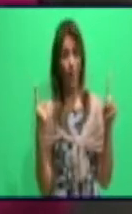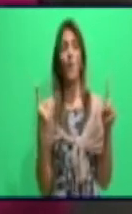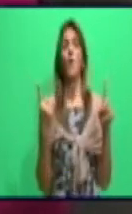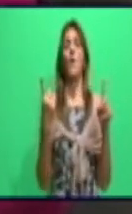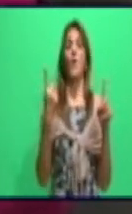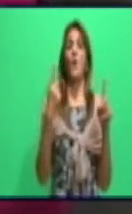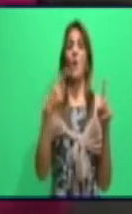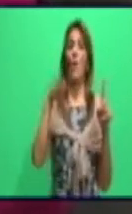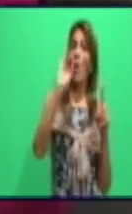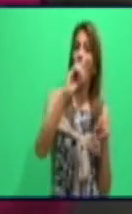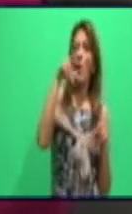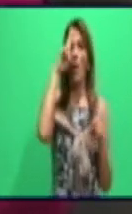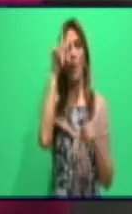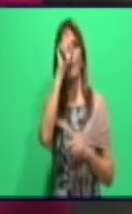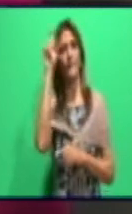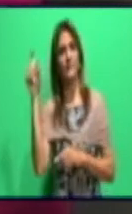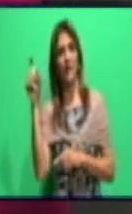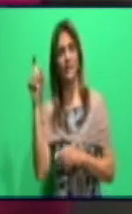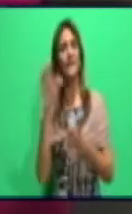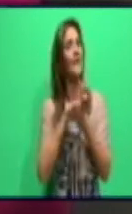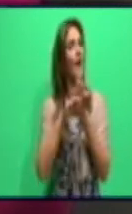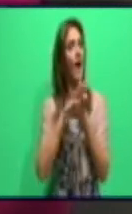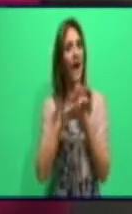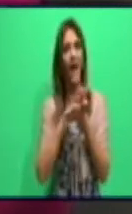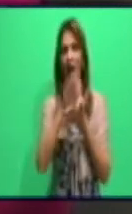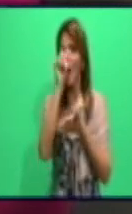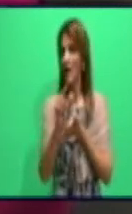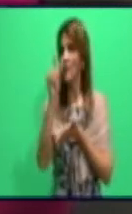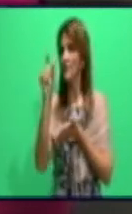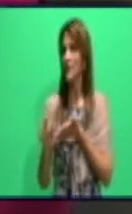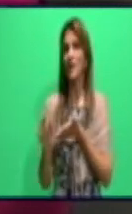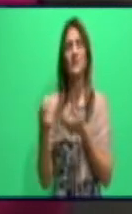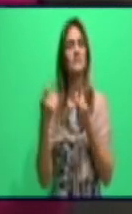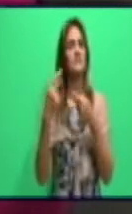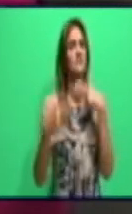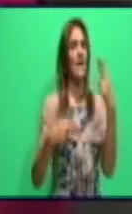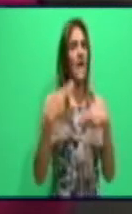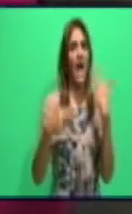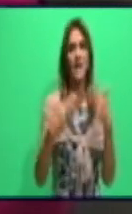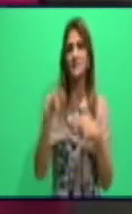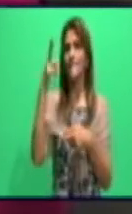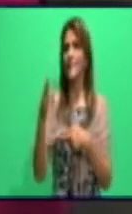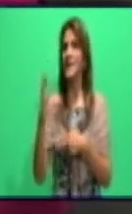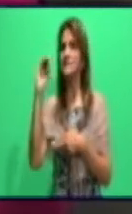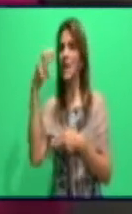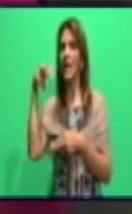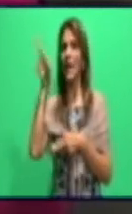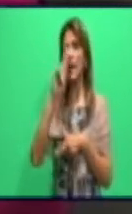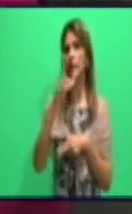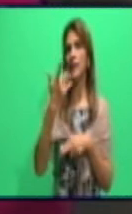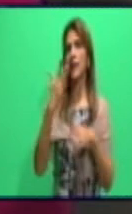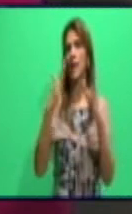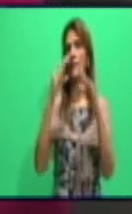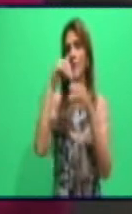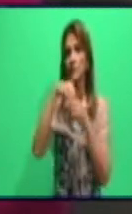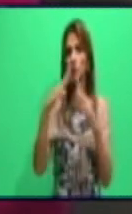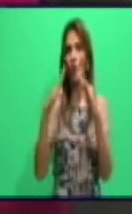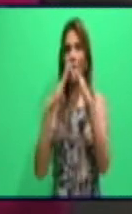un centro de aislamiento. Nadie tiene que hacerse PCR de manera ambulatoria, ni en su casa,